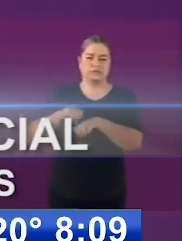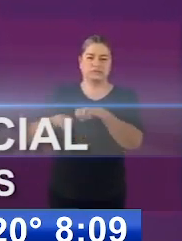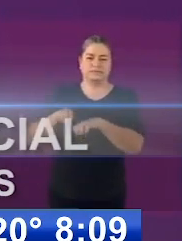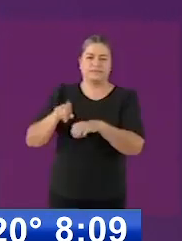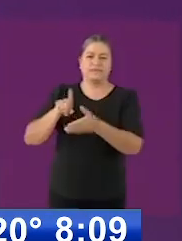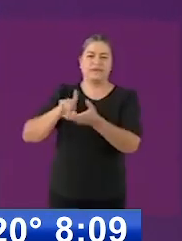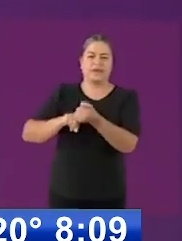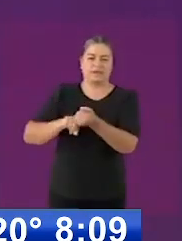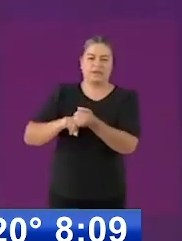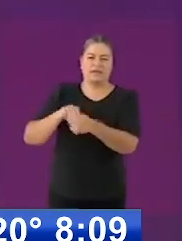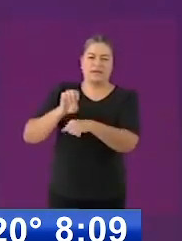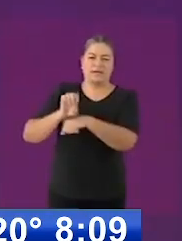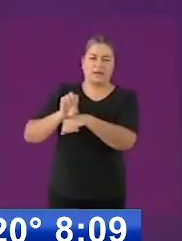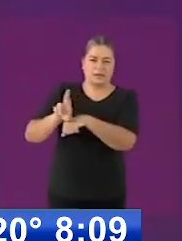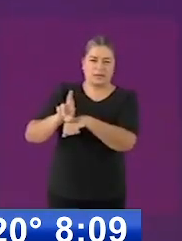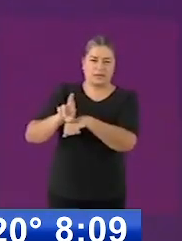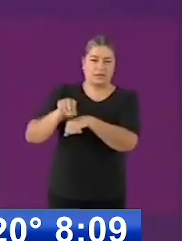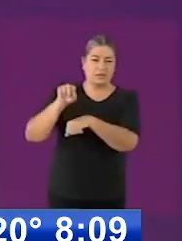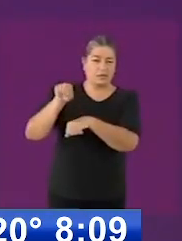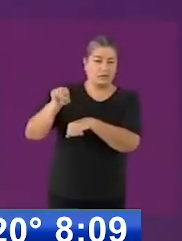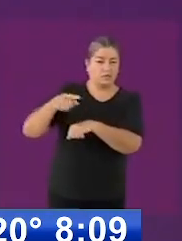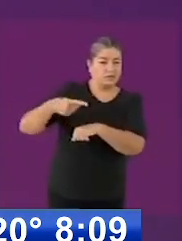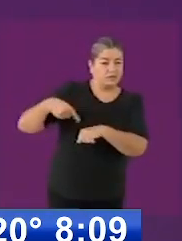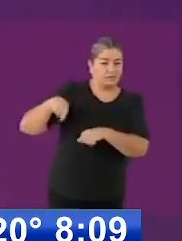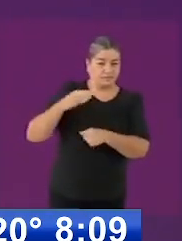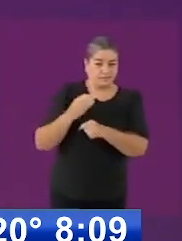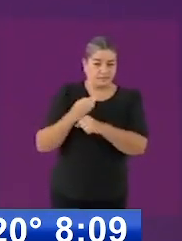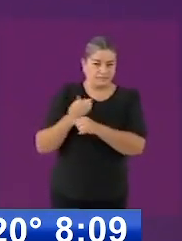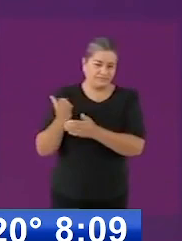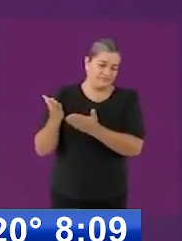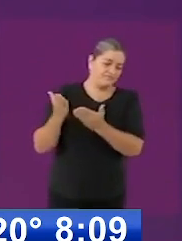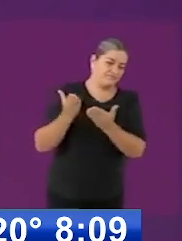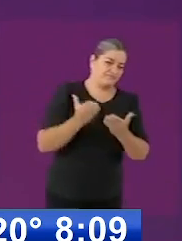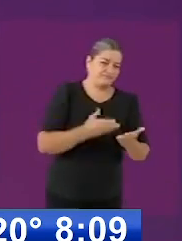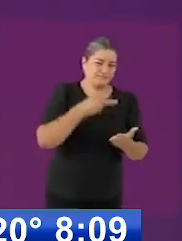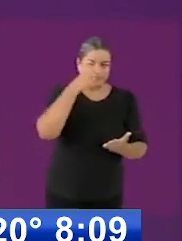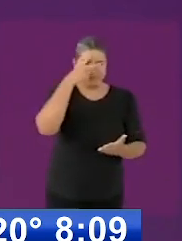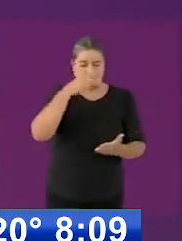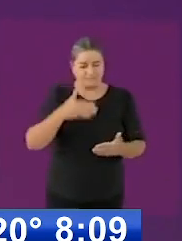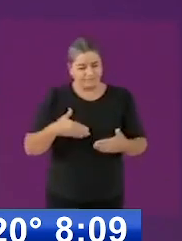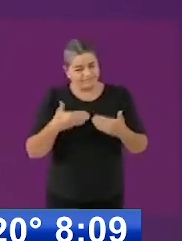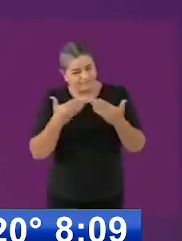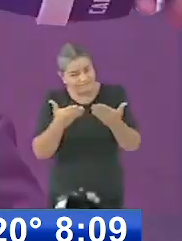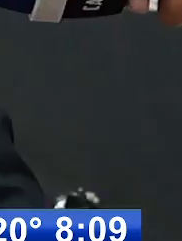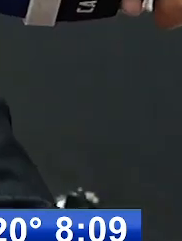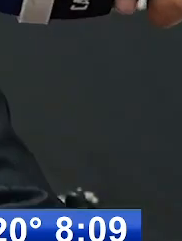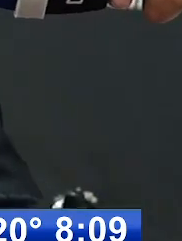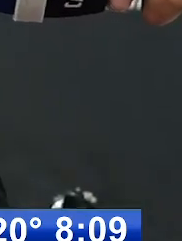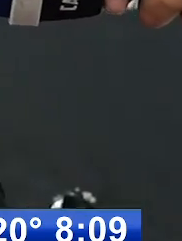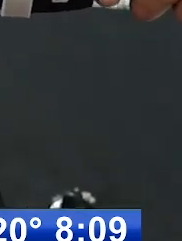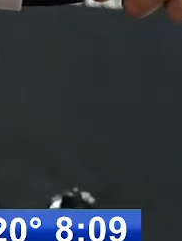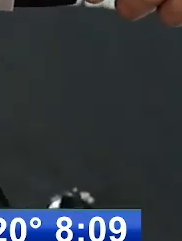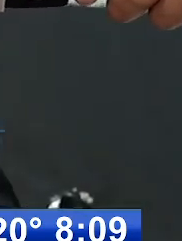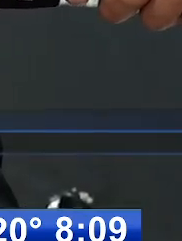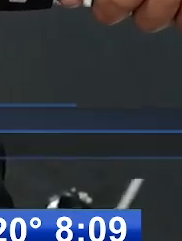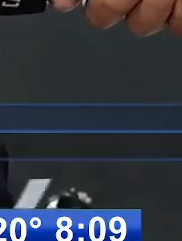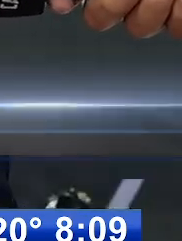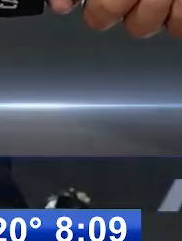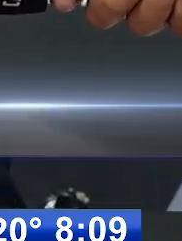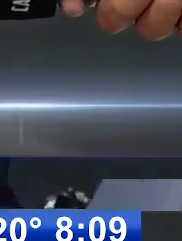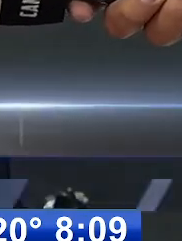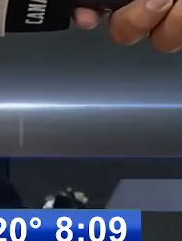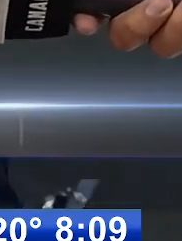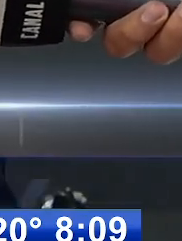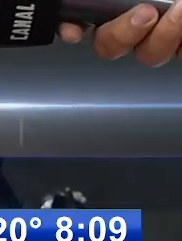educación universal o la creación del Sistema Nacional de cuidados referida por el candidato Jorge Álvarez maines Bueno creo que la candidata